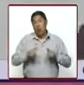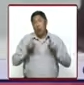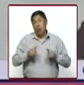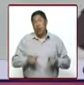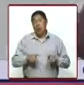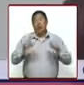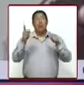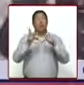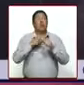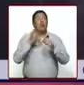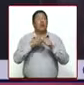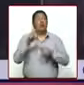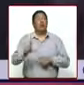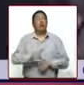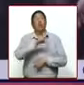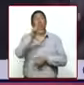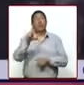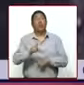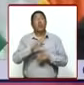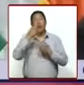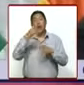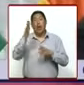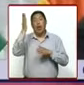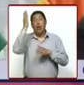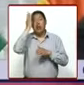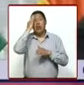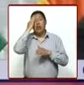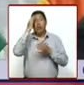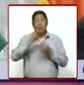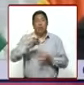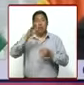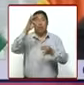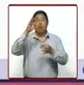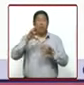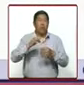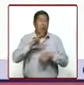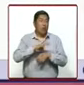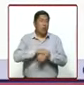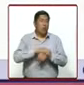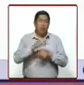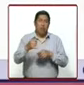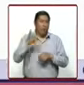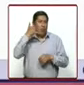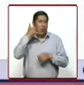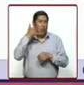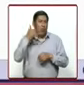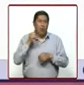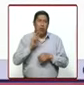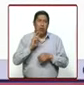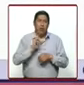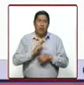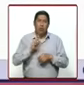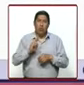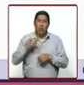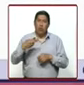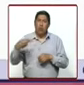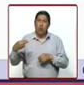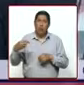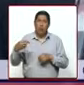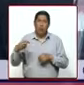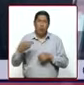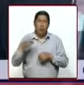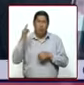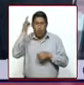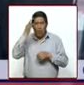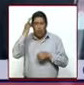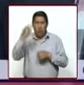En primer lugar, el día lunes, cuando se enteraron de que existía esto, me llamó el director de Recursos Humanos de la Fiscalía General para pedirme